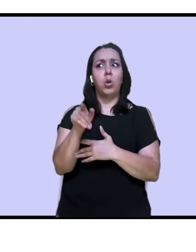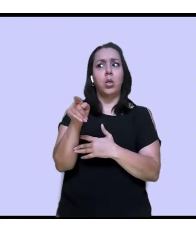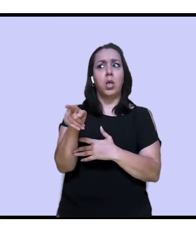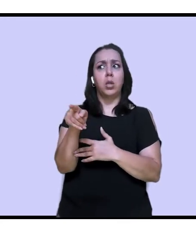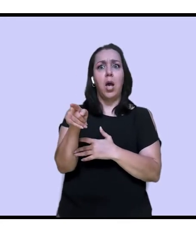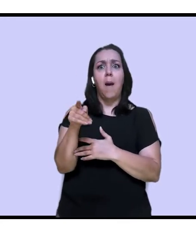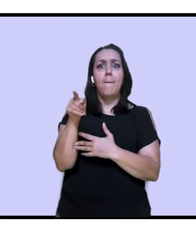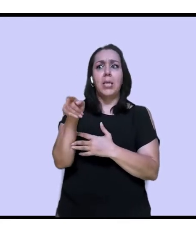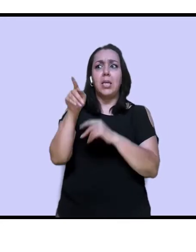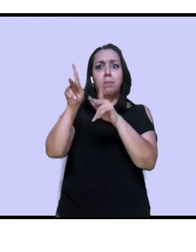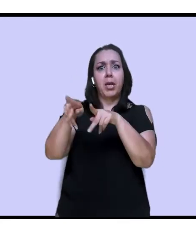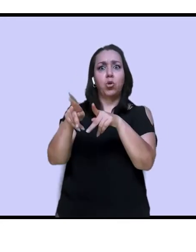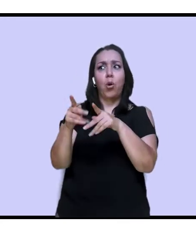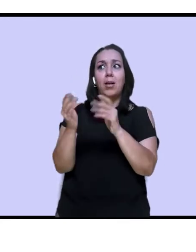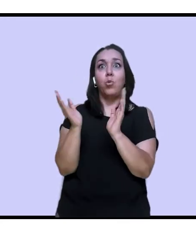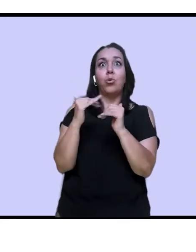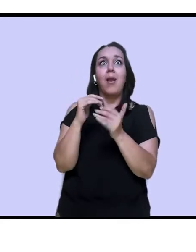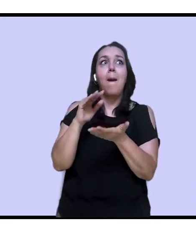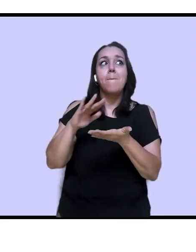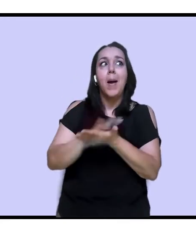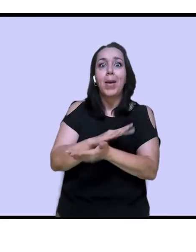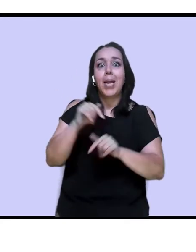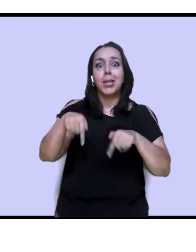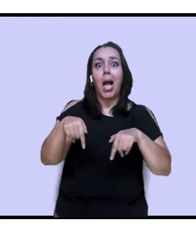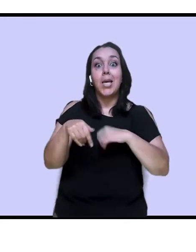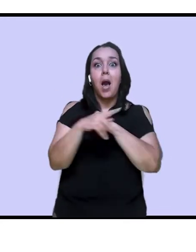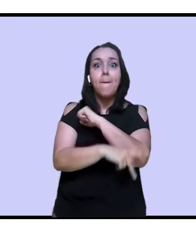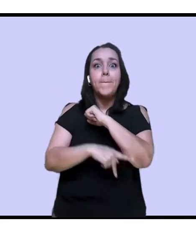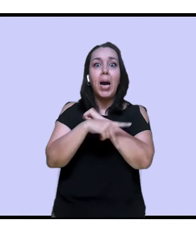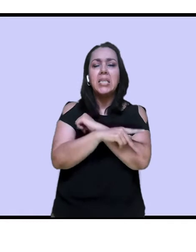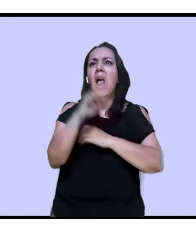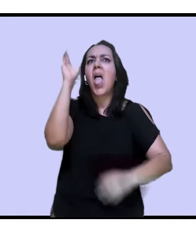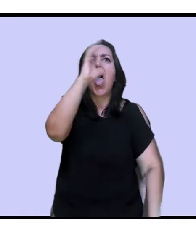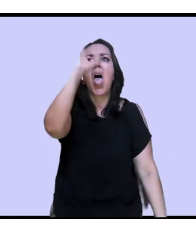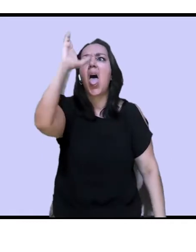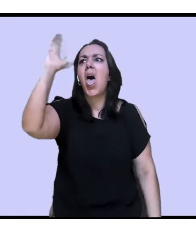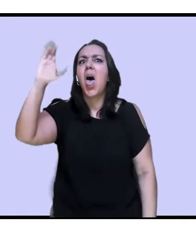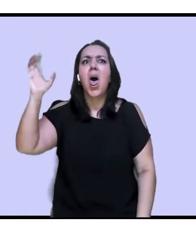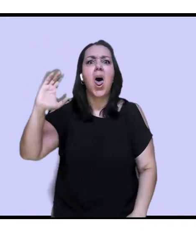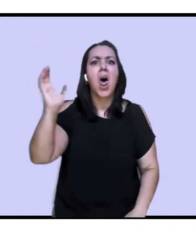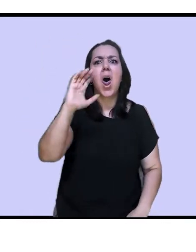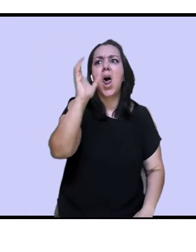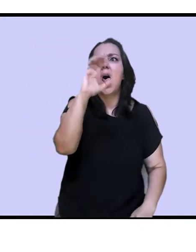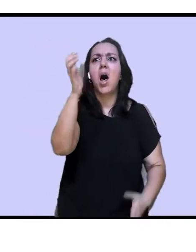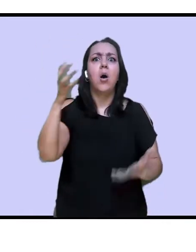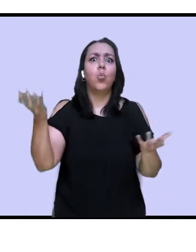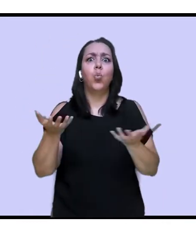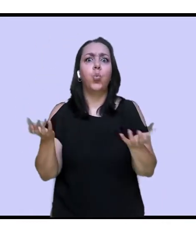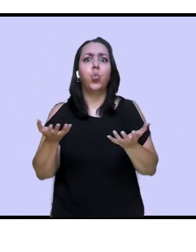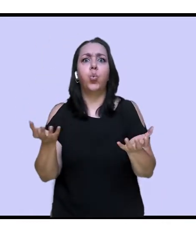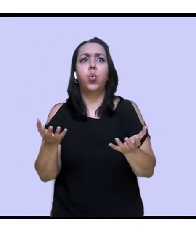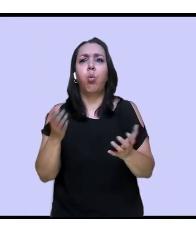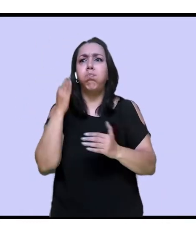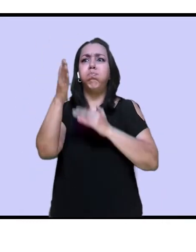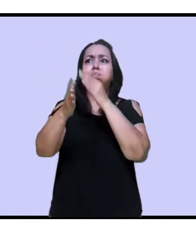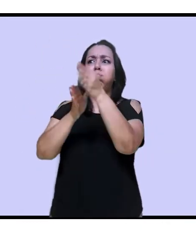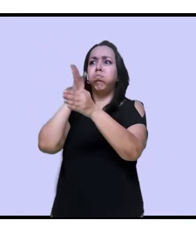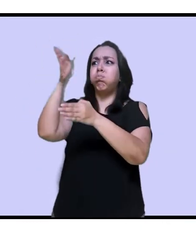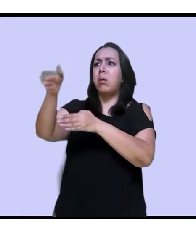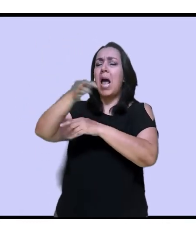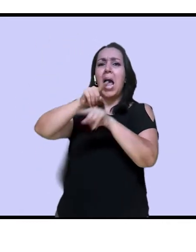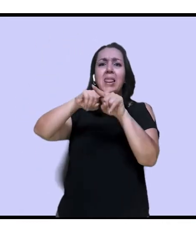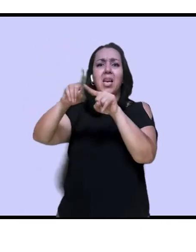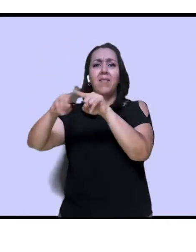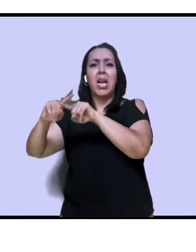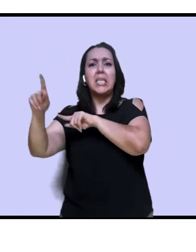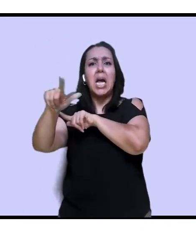mandar a personas refugiadas o solicitantes de refugio a buscar papelería ni ninguna acción de ningún